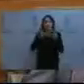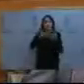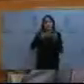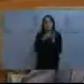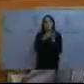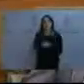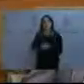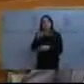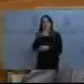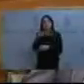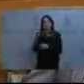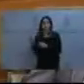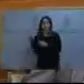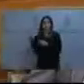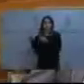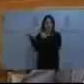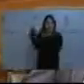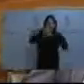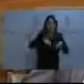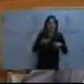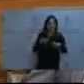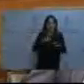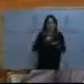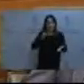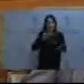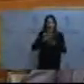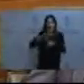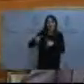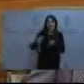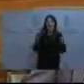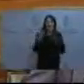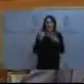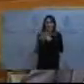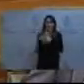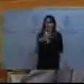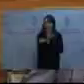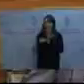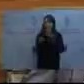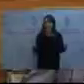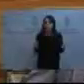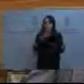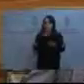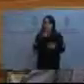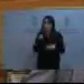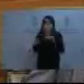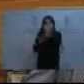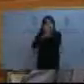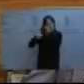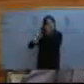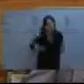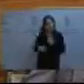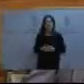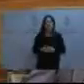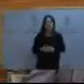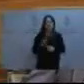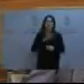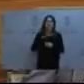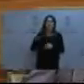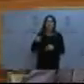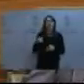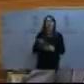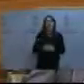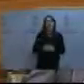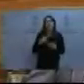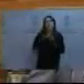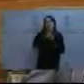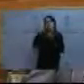un fracaso o ha habido un engaño. Yo quiero acabar de entenderlo. Y al final, miren, si esto yo creo que le excede a usted, yo creo que le sitúa más a